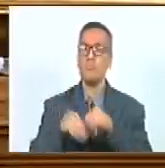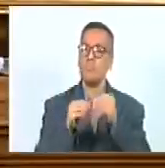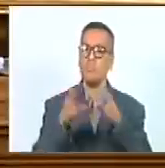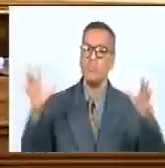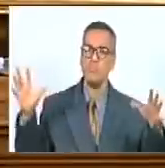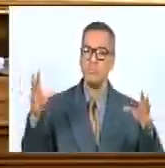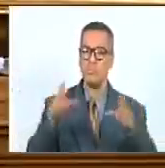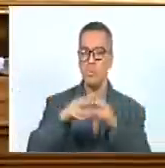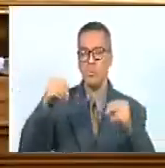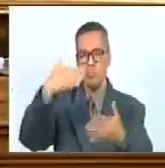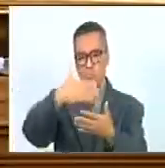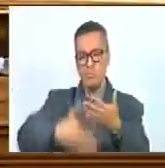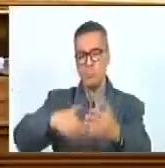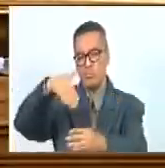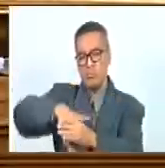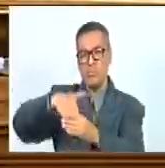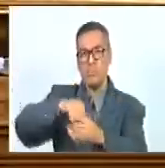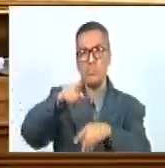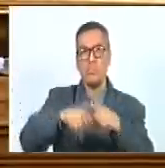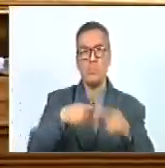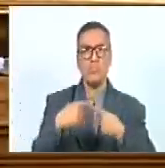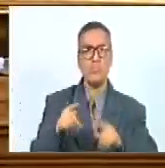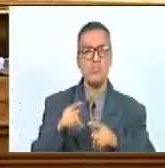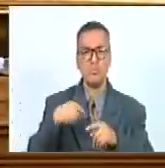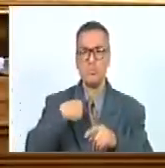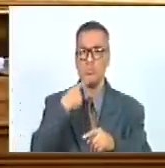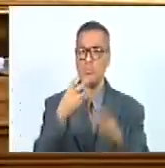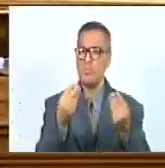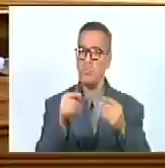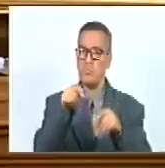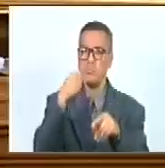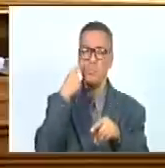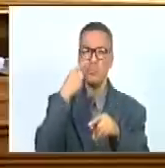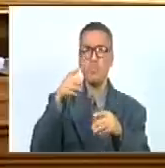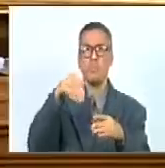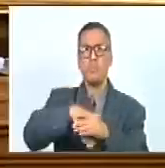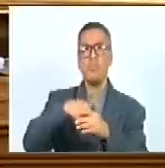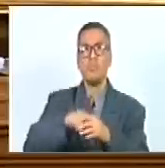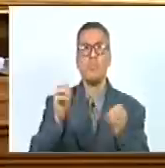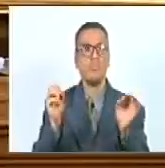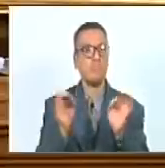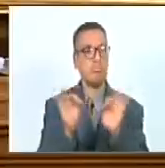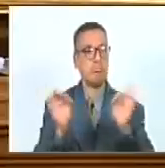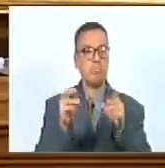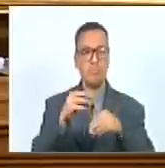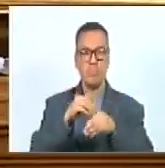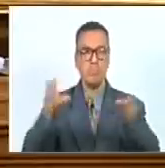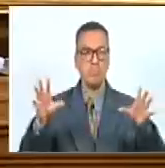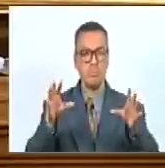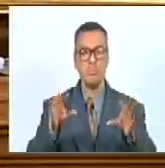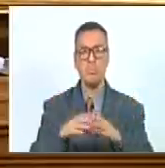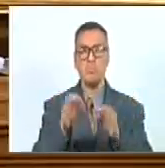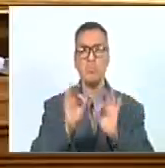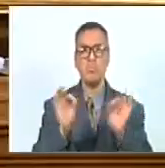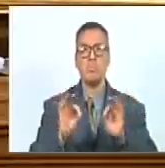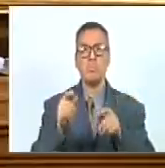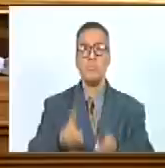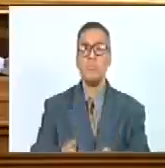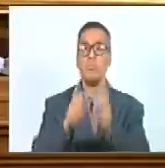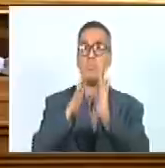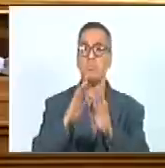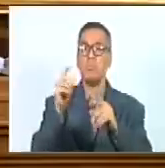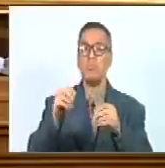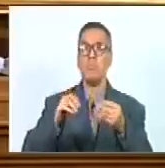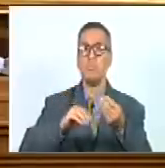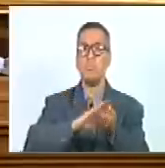las boletas. Los egresados, cuando vieron que eran muchos los egresados que iban a votar, desaparecieron las boletas de los egresados. Permitieron que